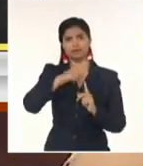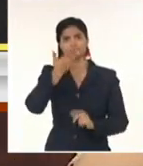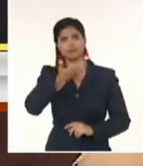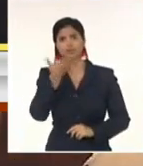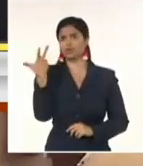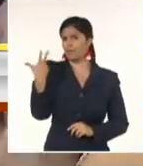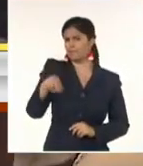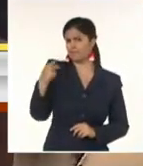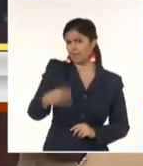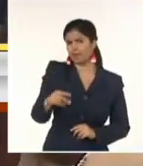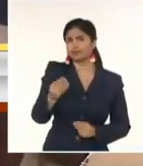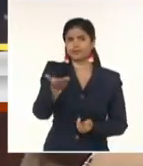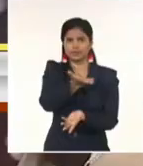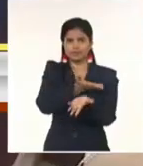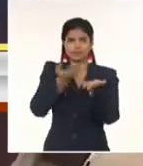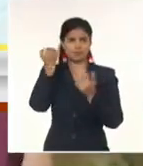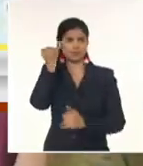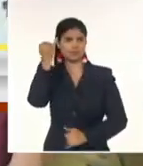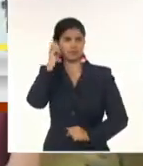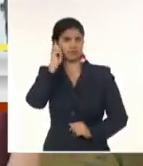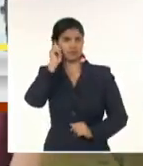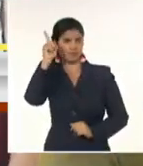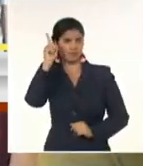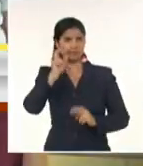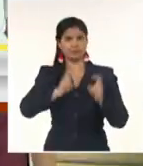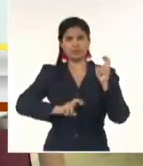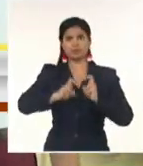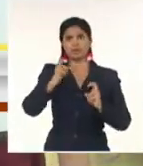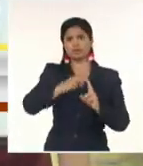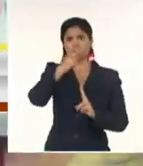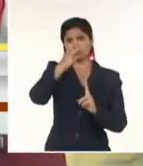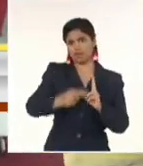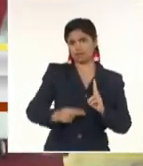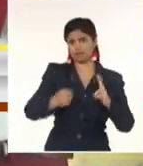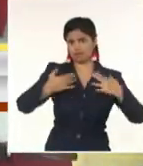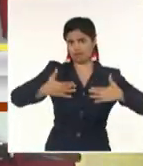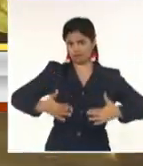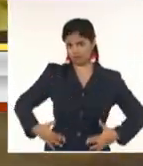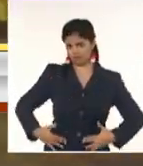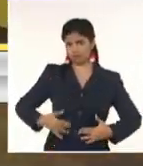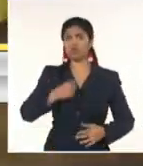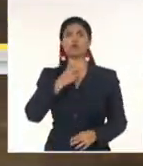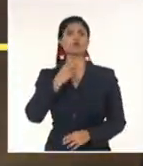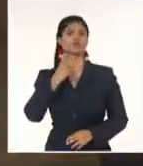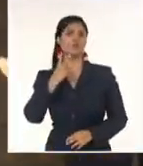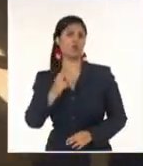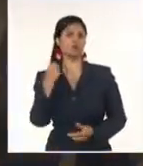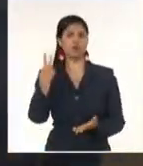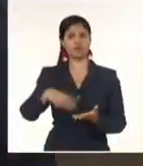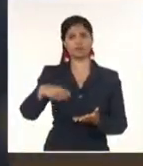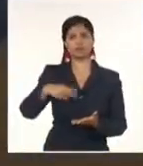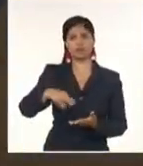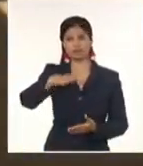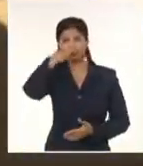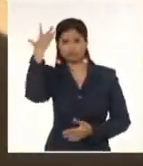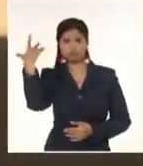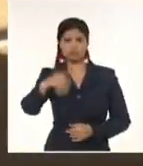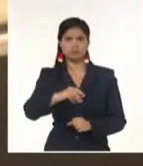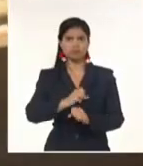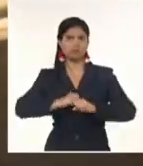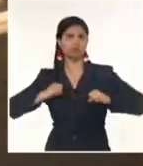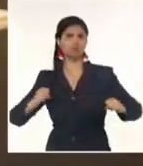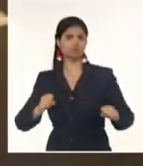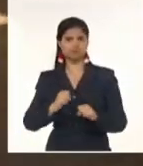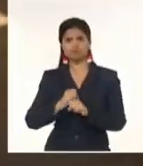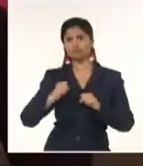intercambios. Tal es el caso de los talleres de teatro físico, técnica vocal, actuación y danza folclórica que se desarrollan en la Escuela